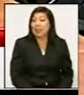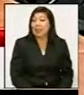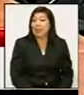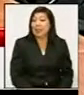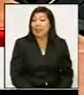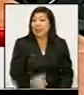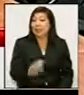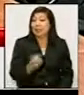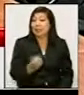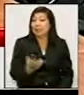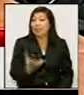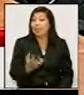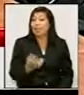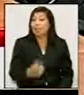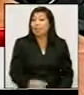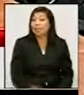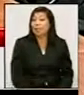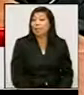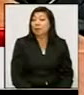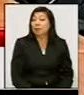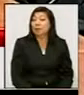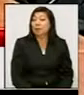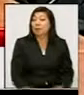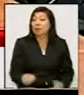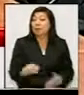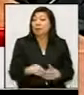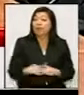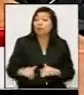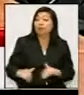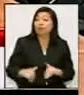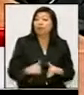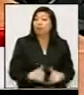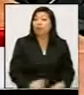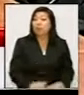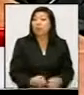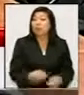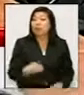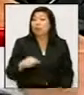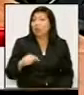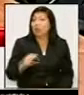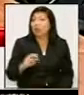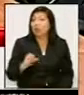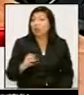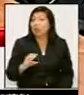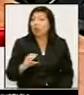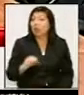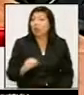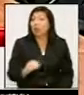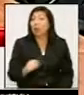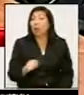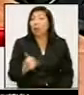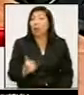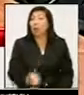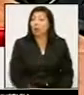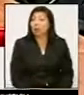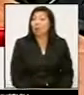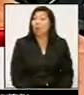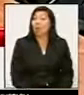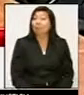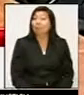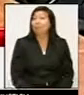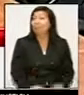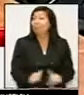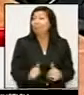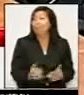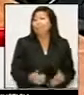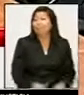Si efectivamente queremos integralizar, ¿no?, Choquequirao y los otros espacios que aún quedan por